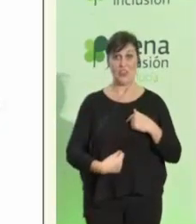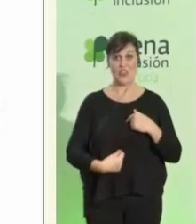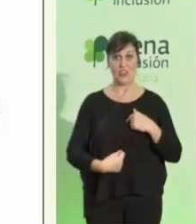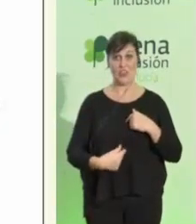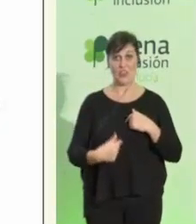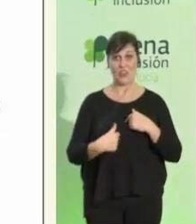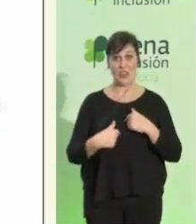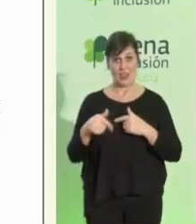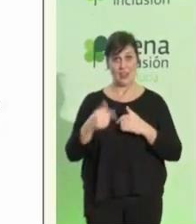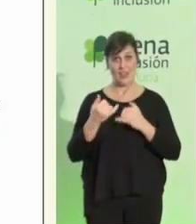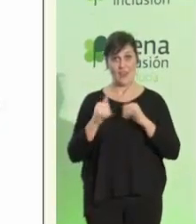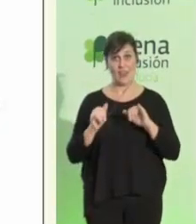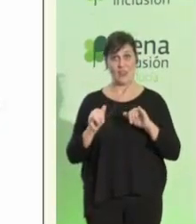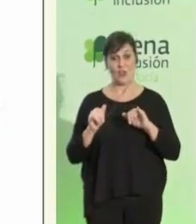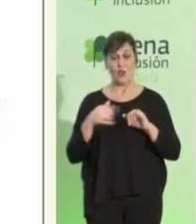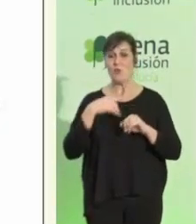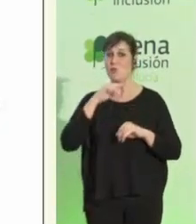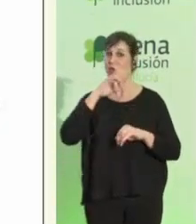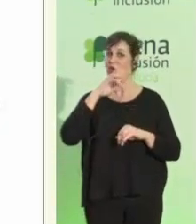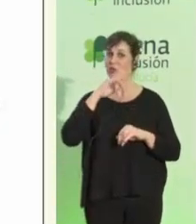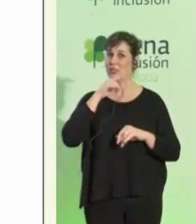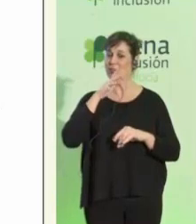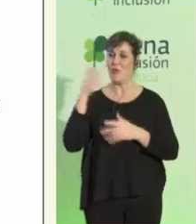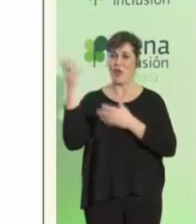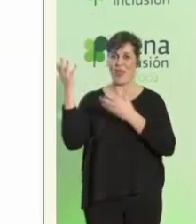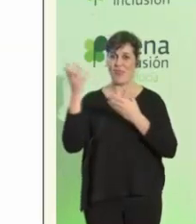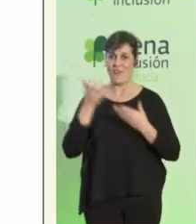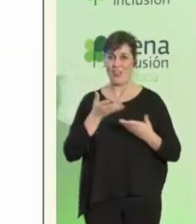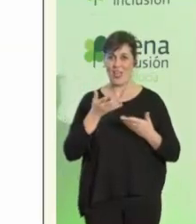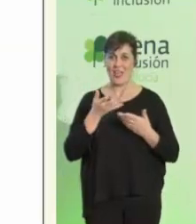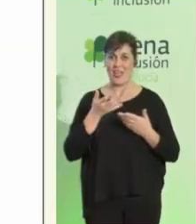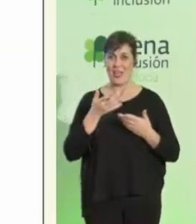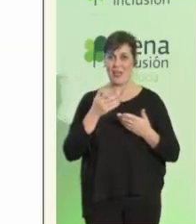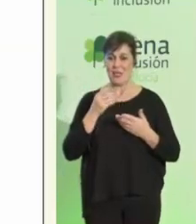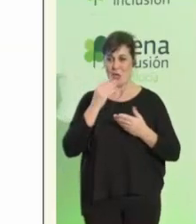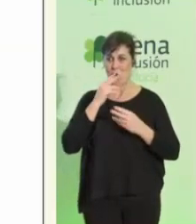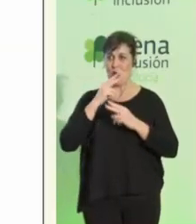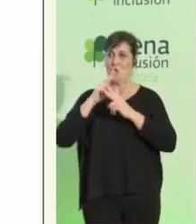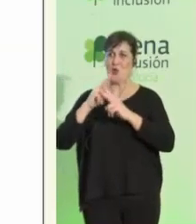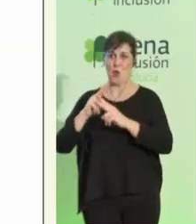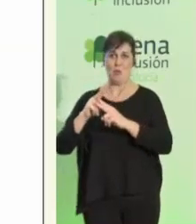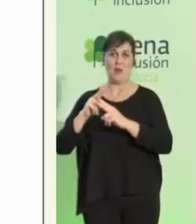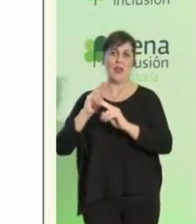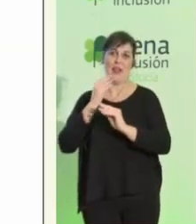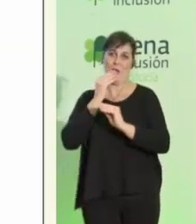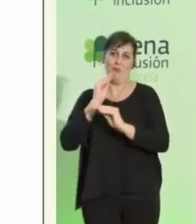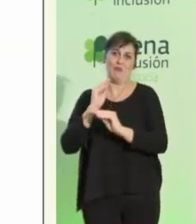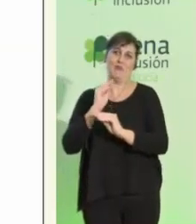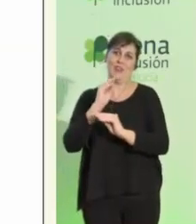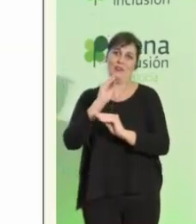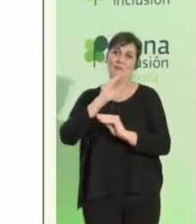y estoy muy contenta de haber sido invitada en nombre de Brasil.